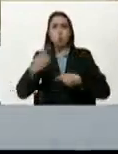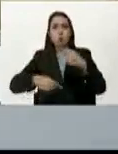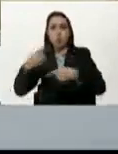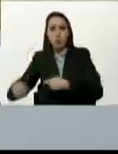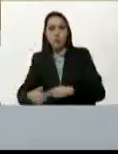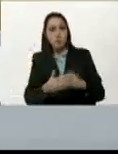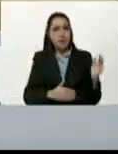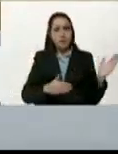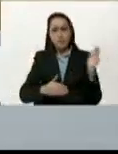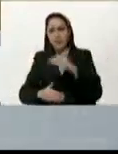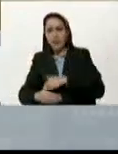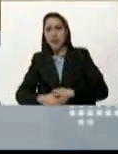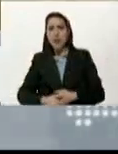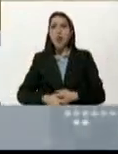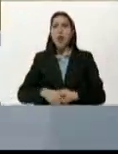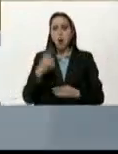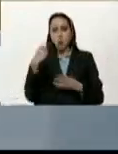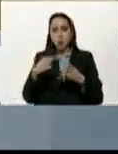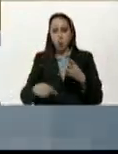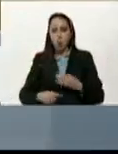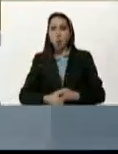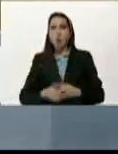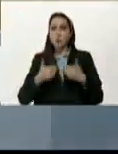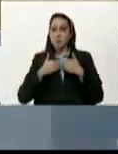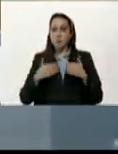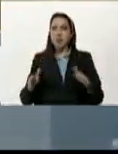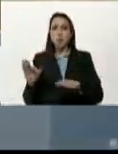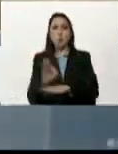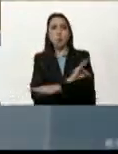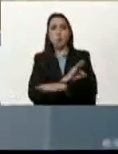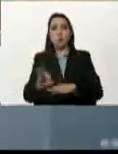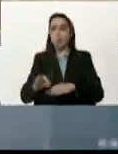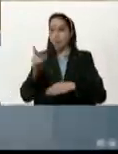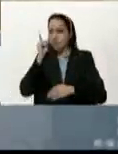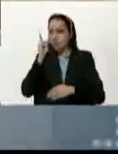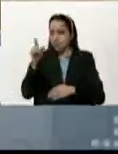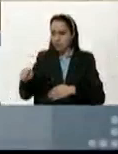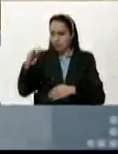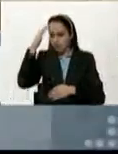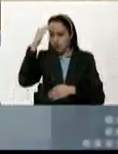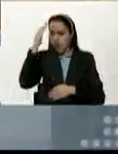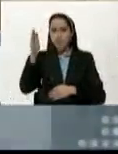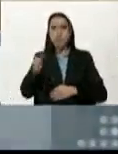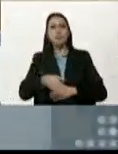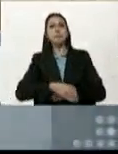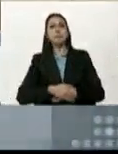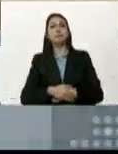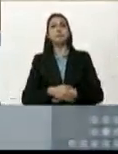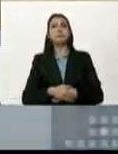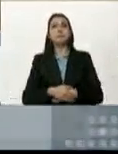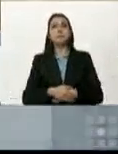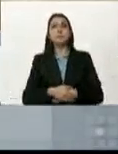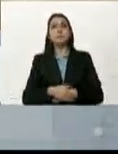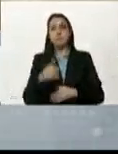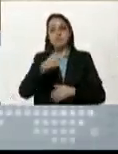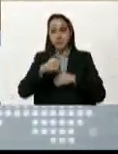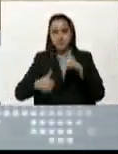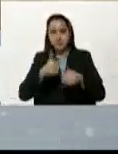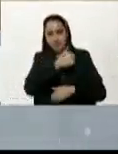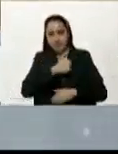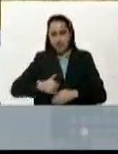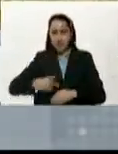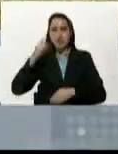con productos y se reactiva señora vicepresidenta del si rodríguez gómez quien